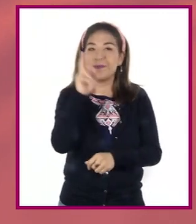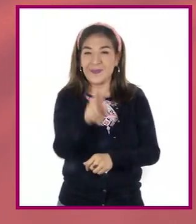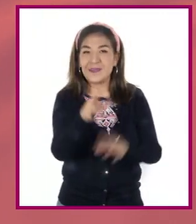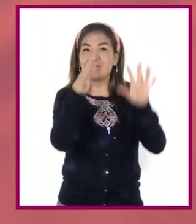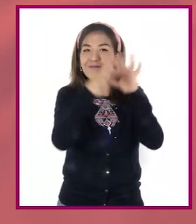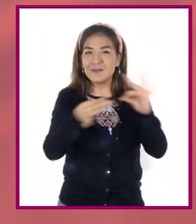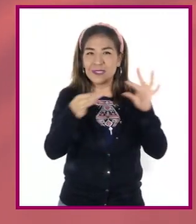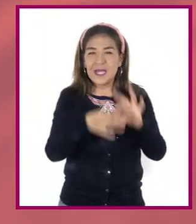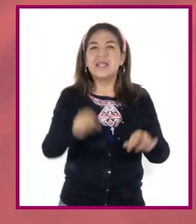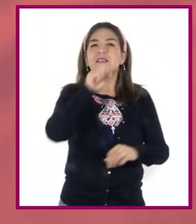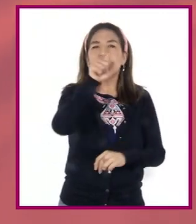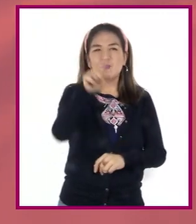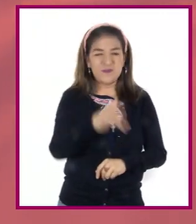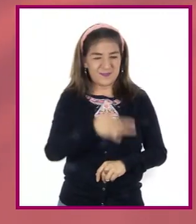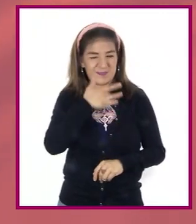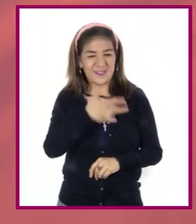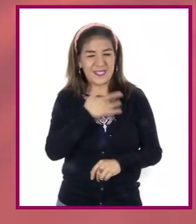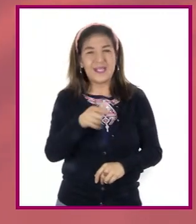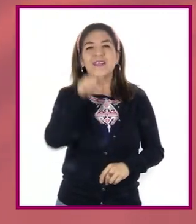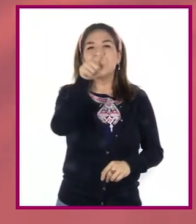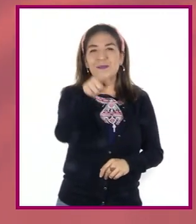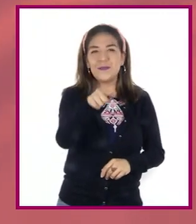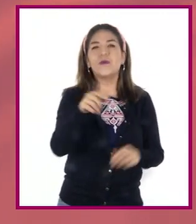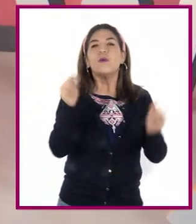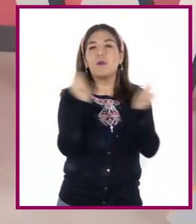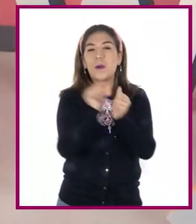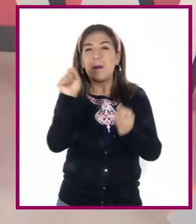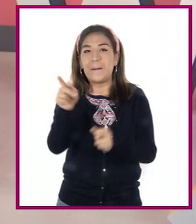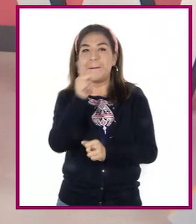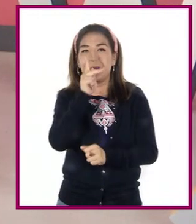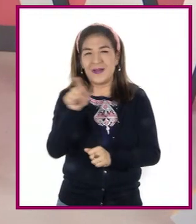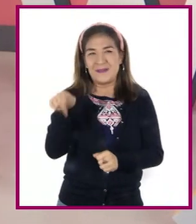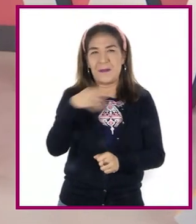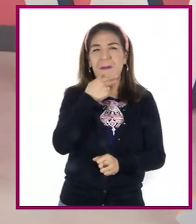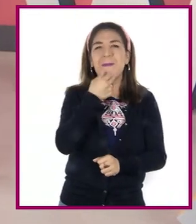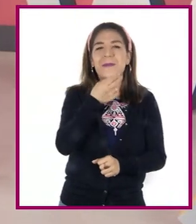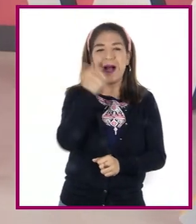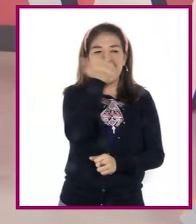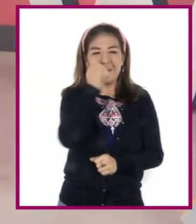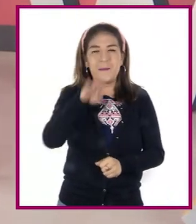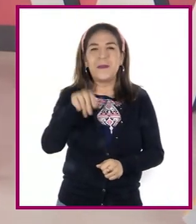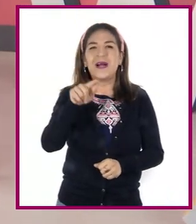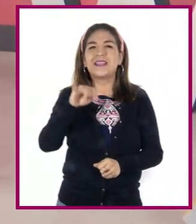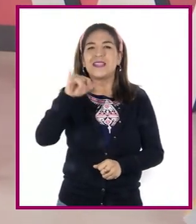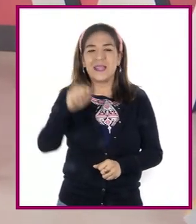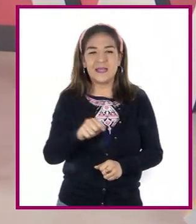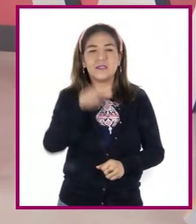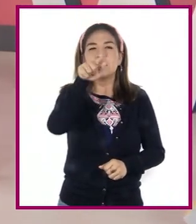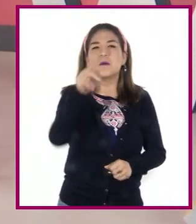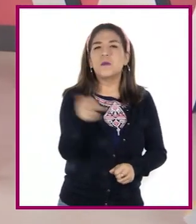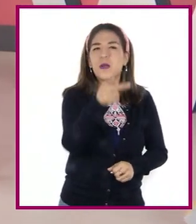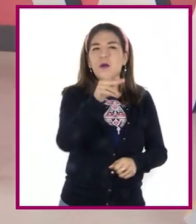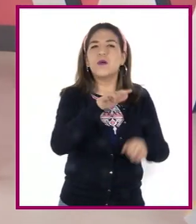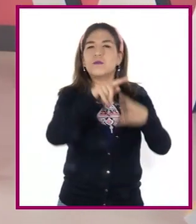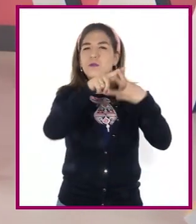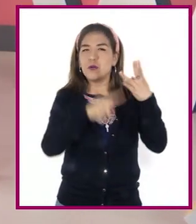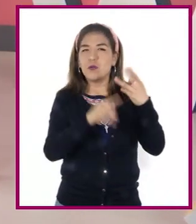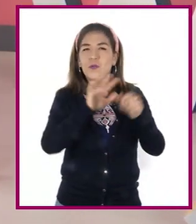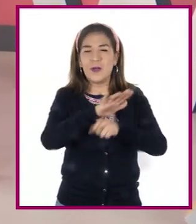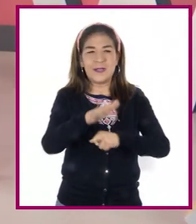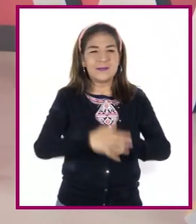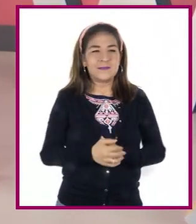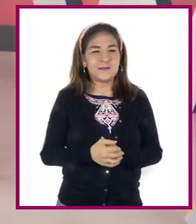escuchar, sino de sentir y evocar con las palabras de Matías. Las 3 preguntas son: